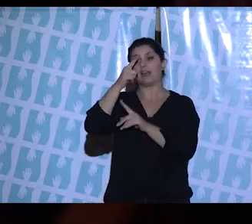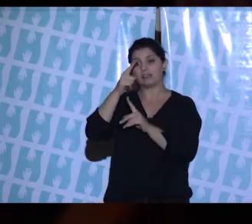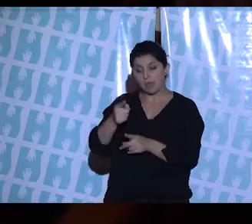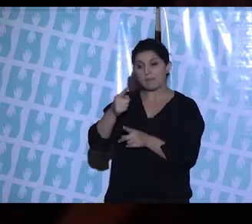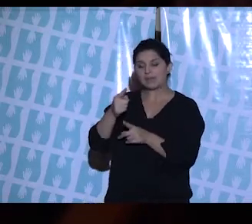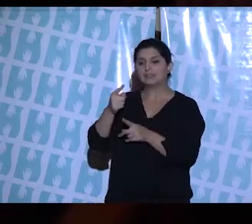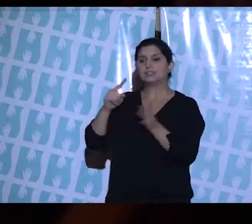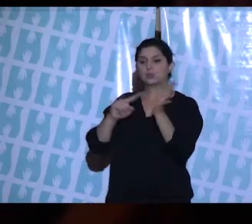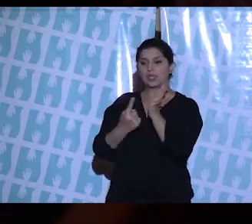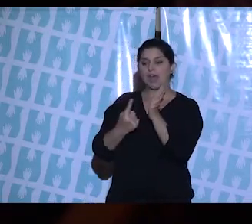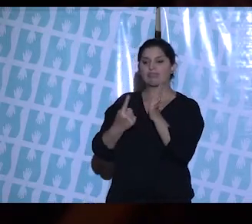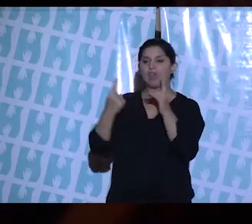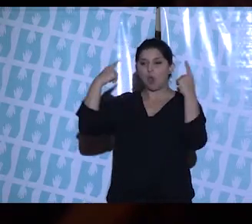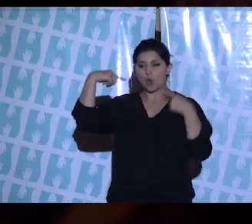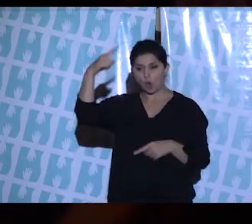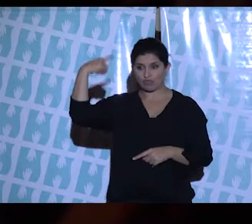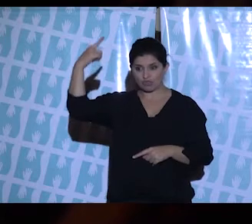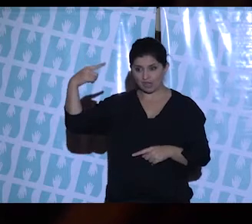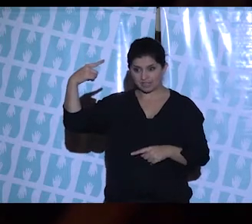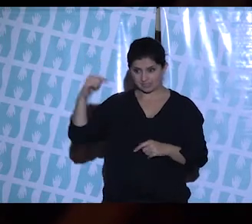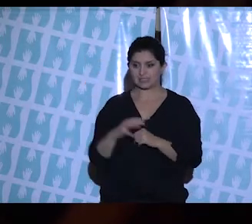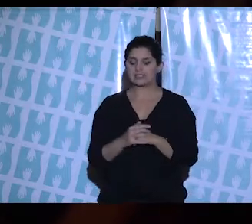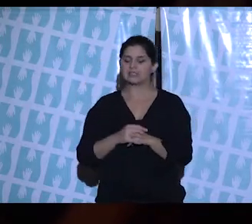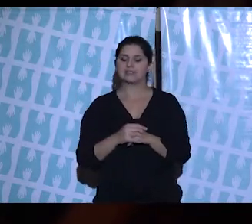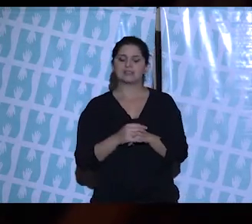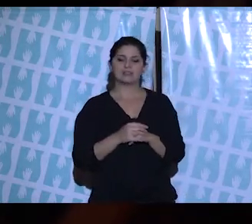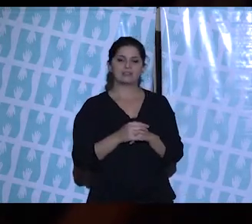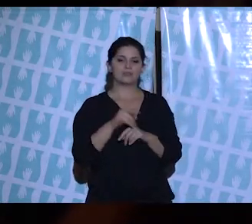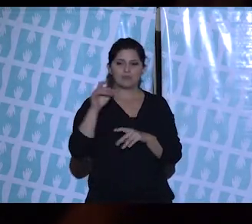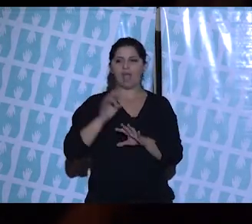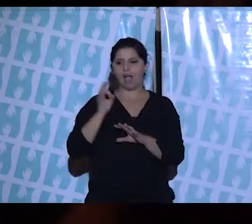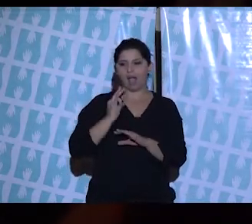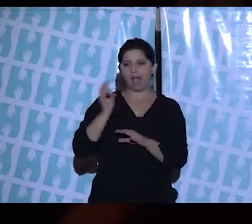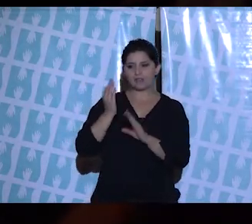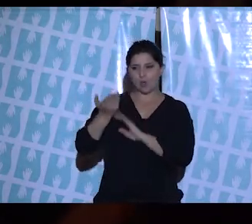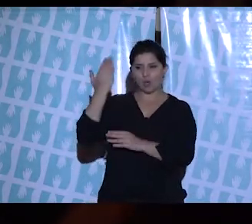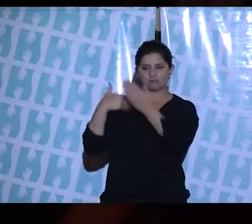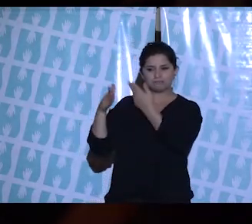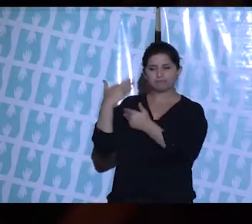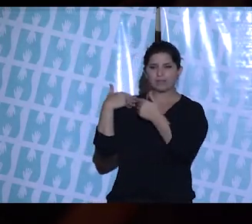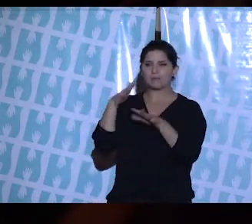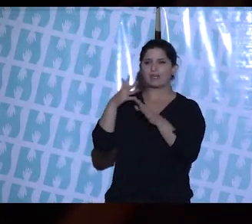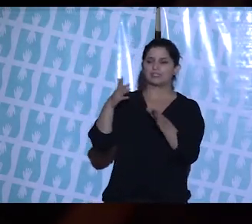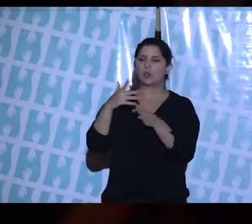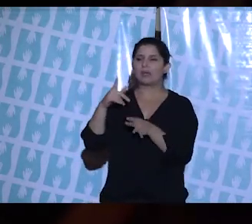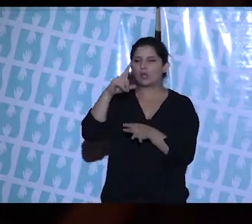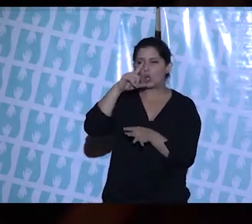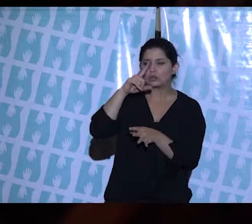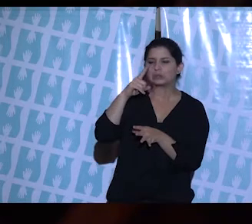Londres. En Londres hace varios años, a principios de los años